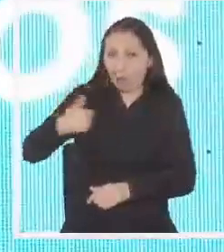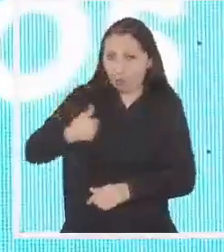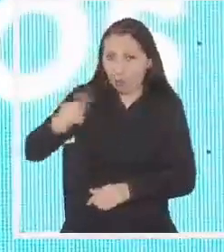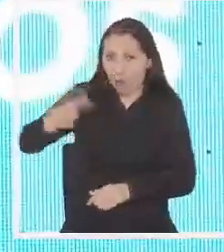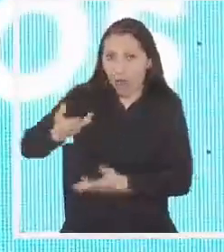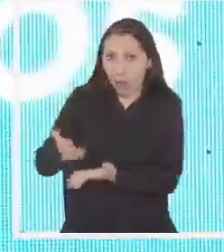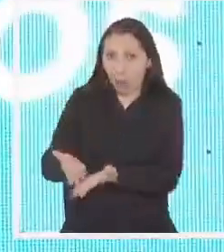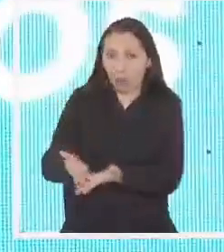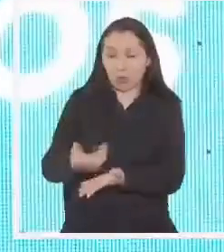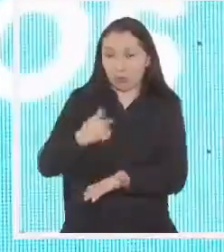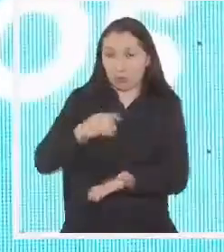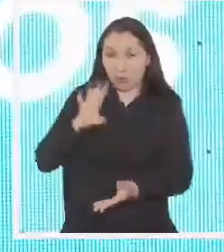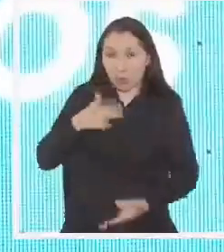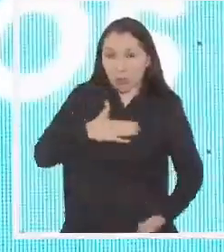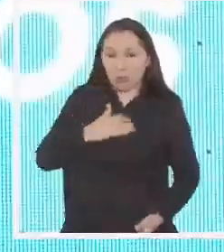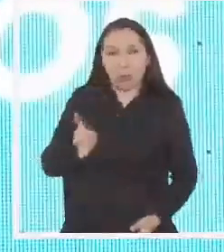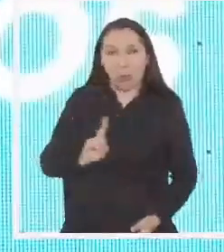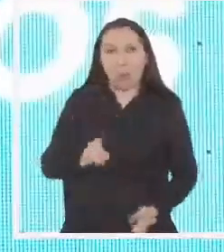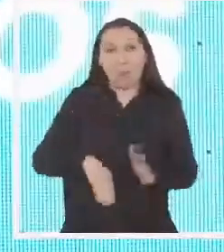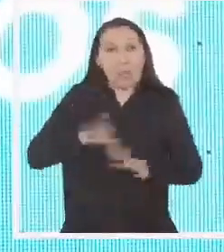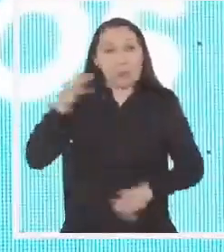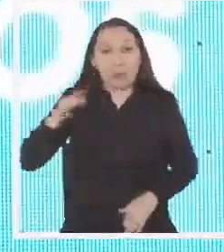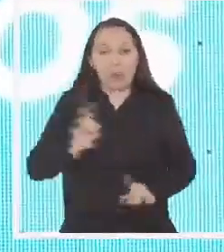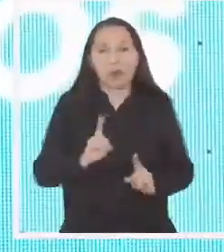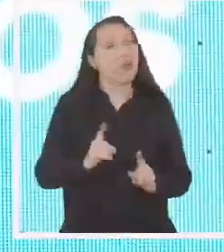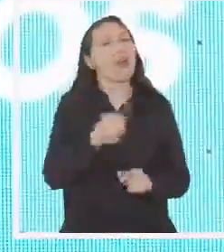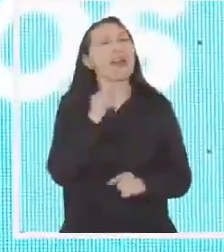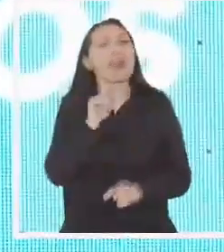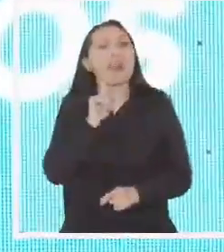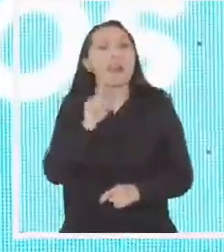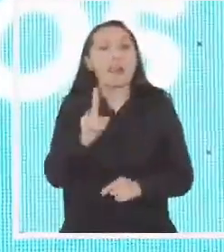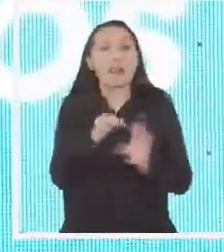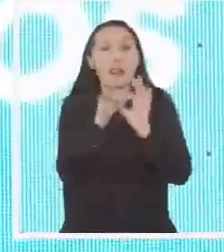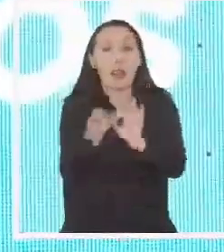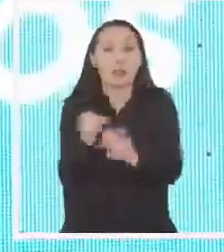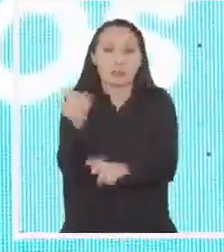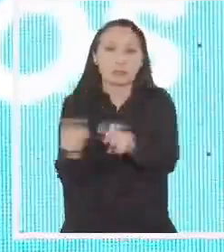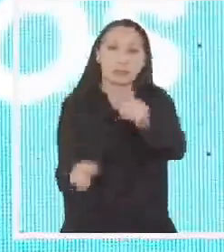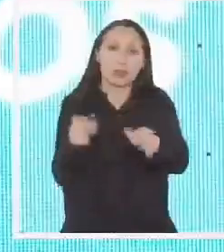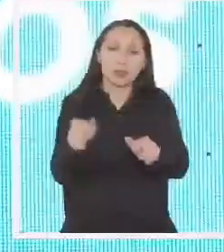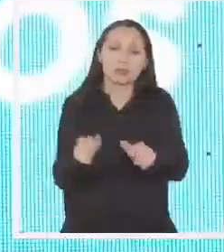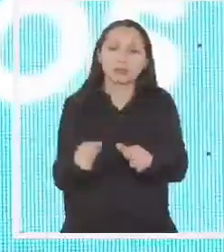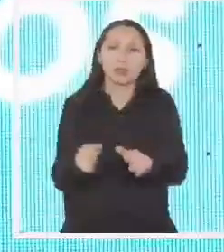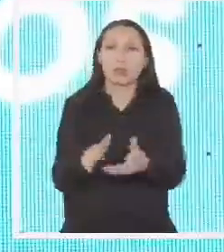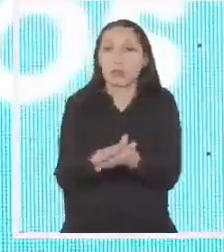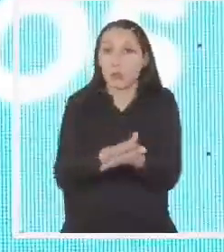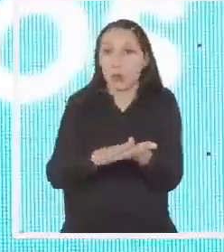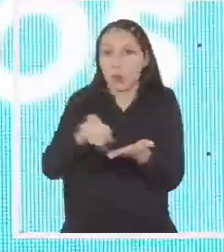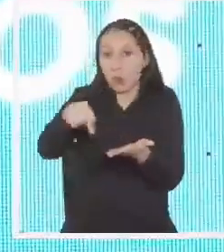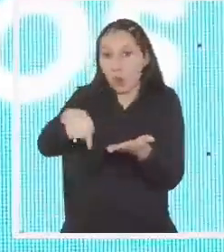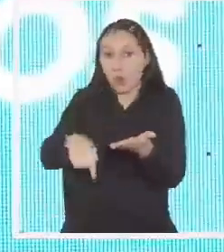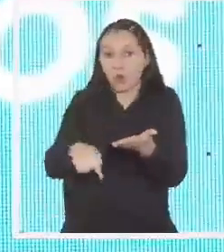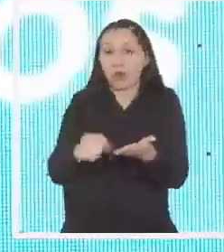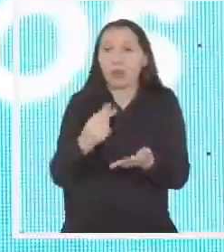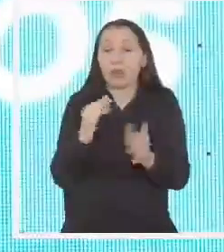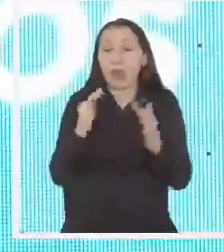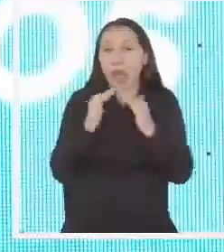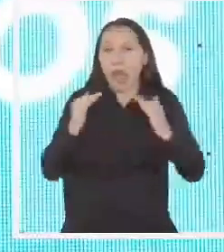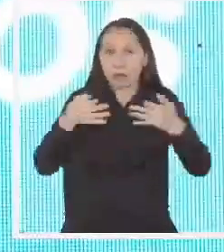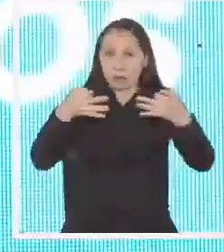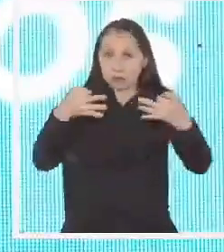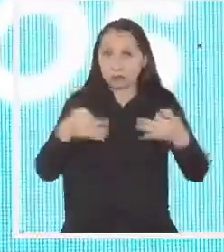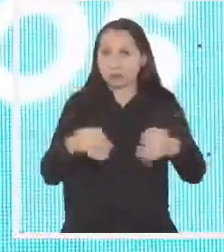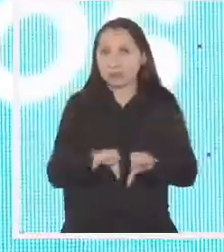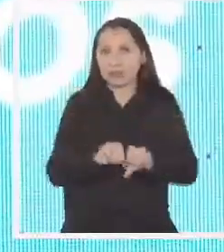yo, que eso al final del día no es lo más relevante, lo valora la gente que está hoy día, por ejemplo,